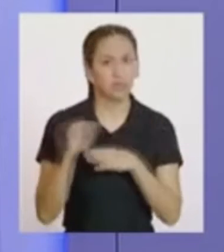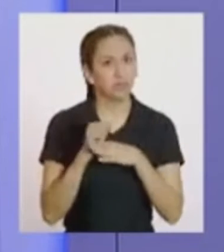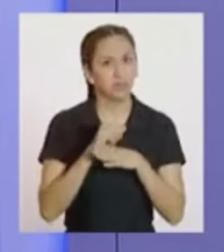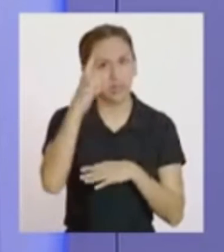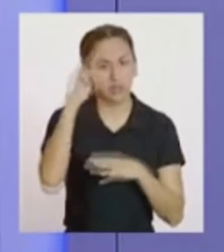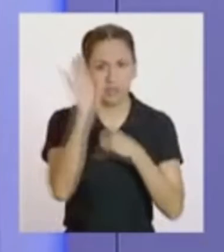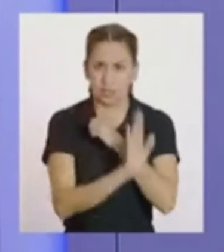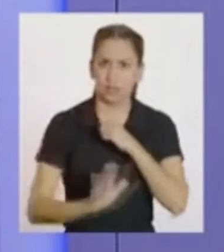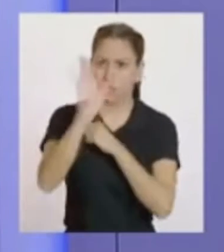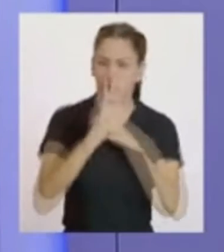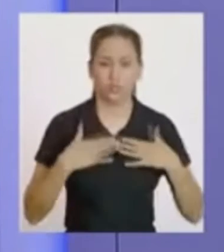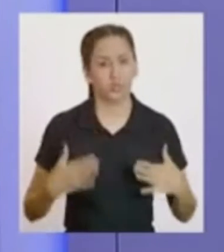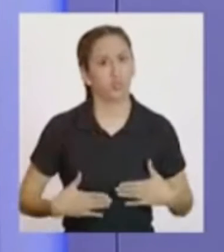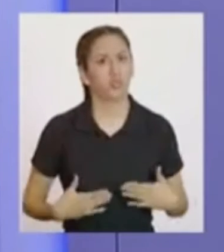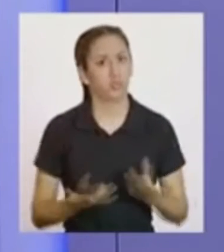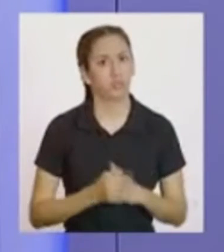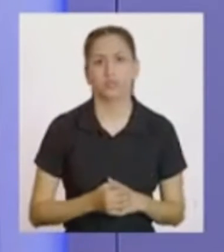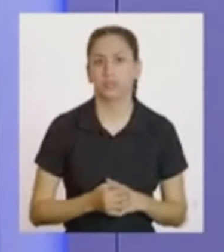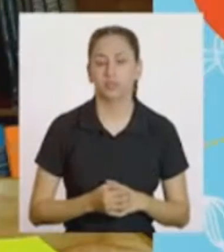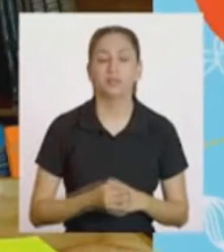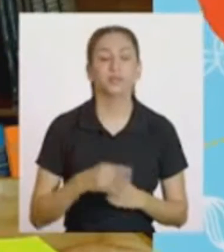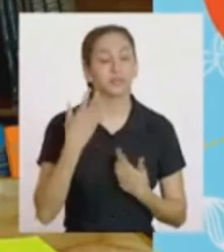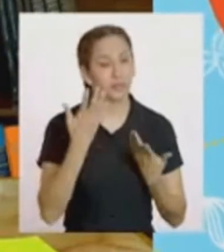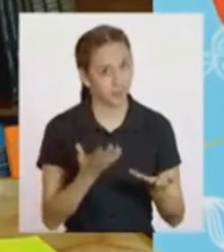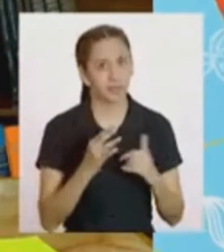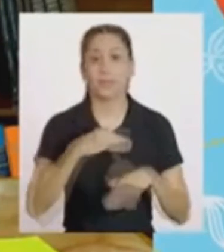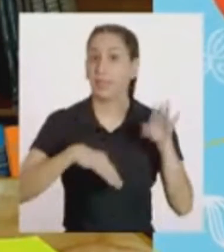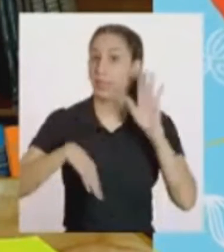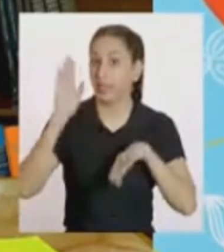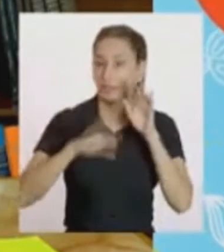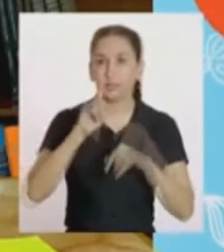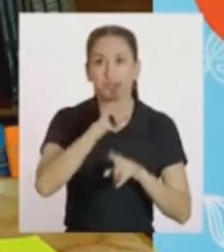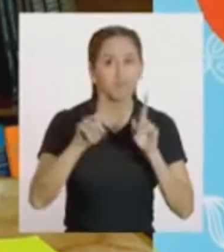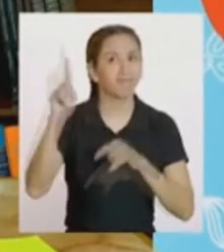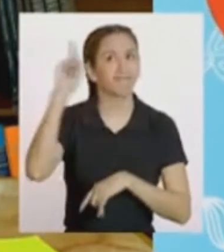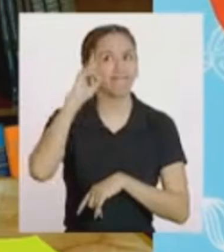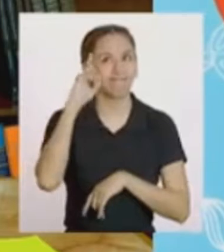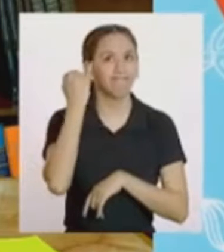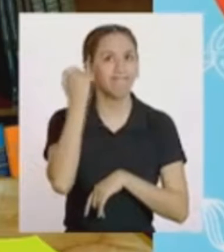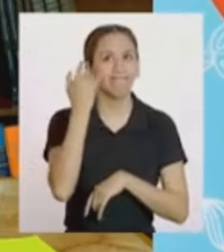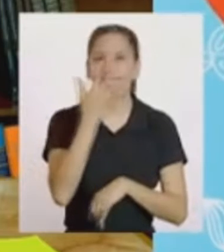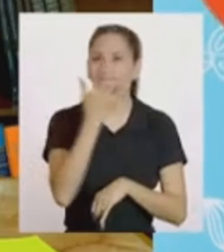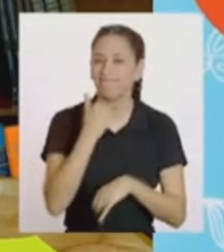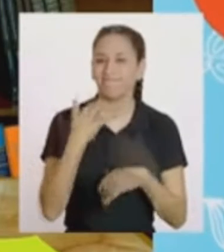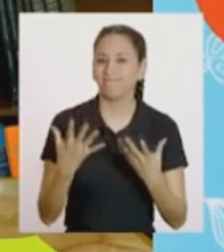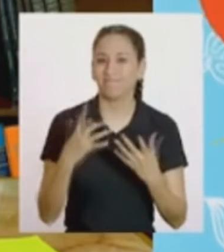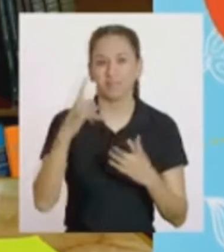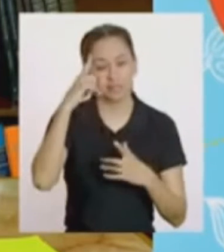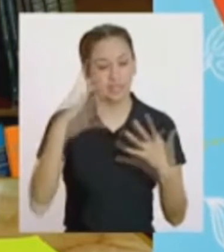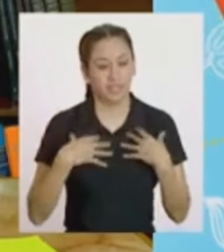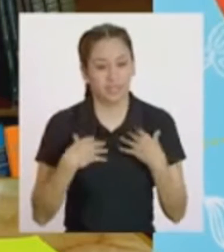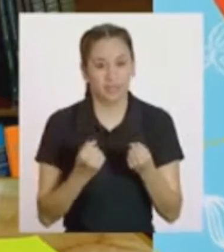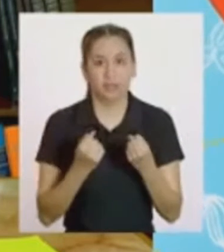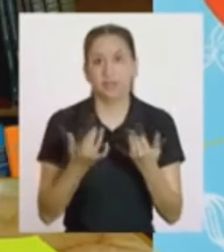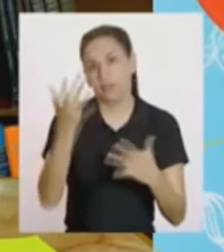para reforzar el sistema inmunológico. Bien, a veces tenemos la idea equivocada de pensar en salud como